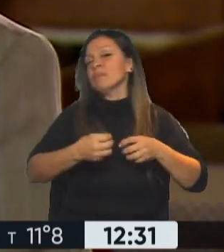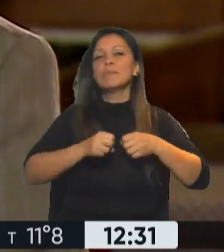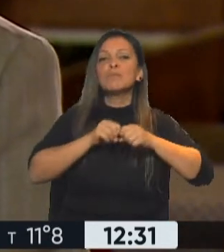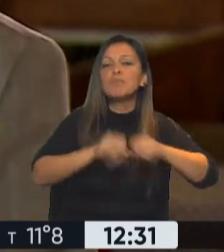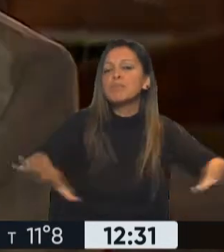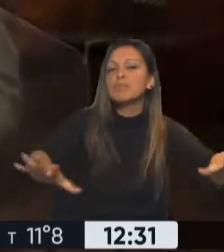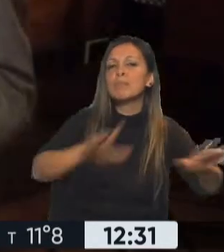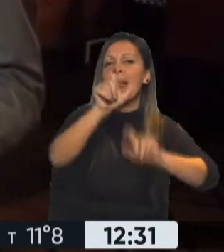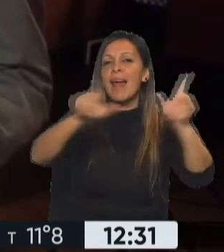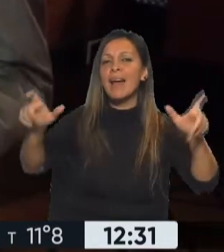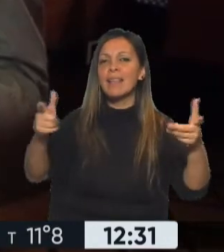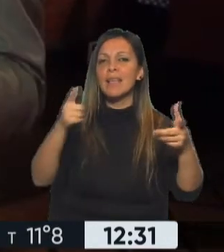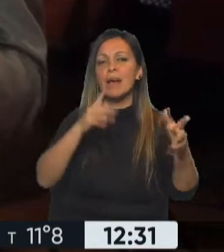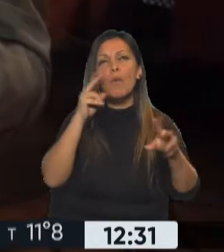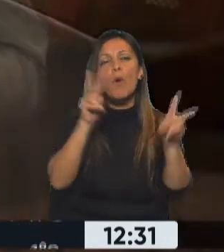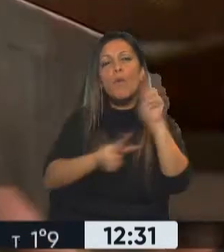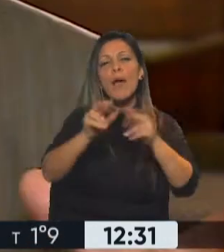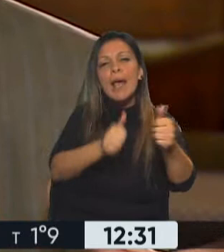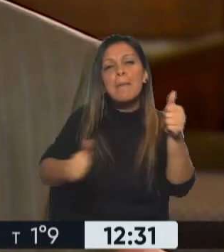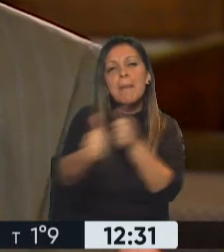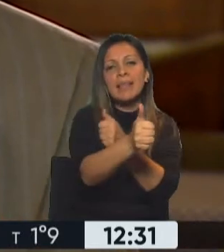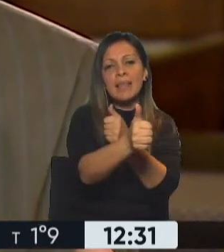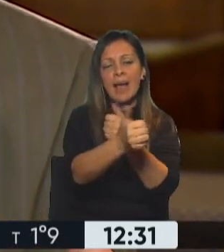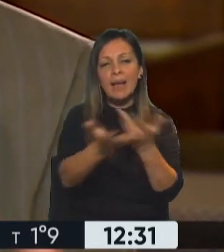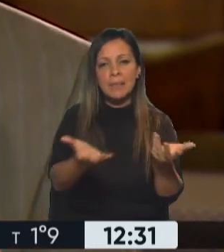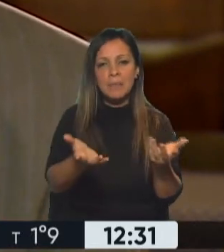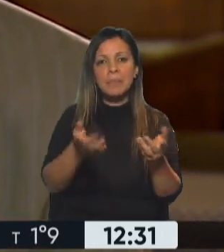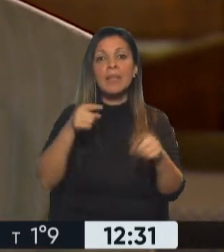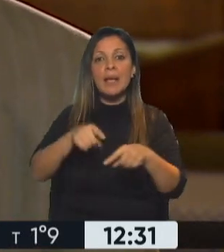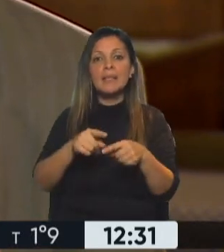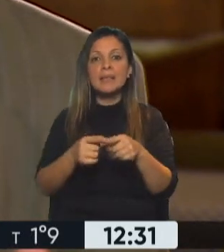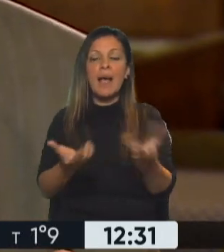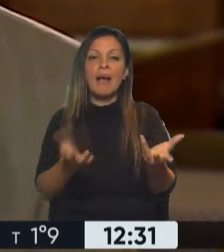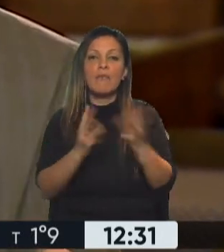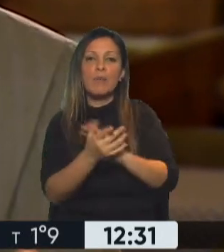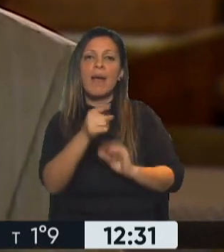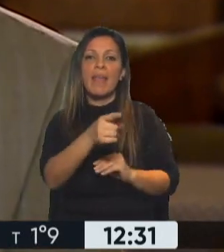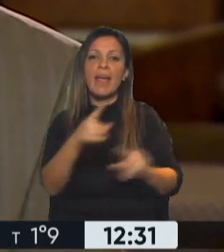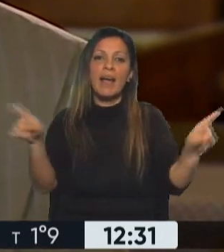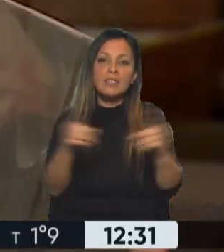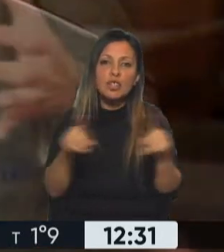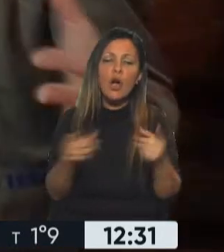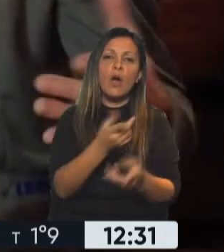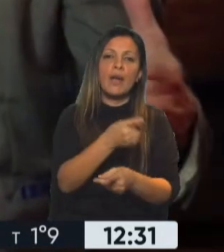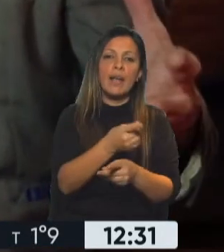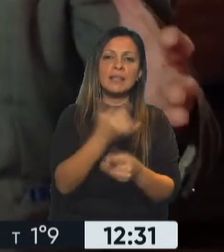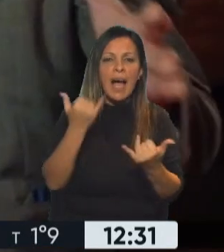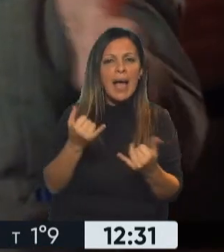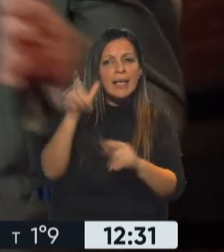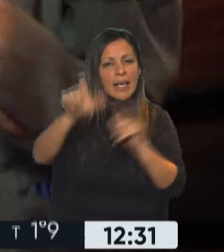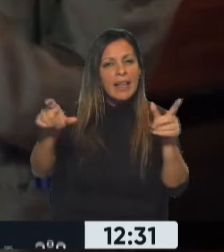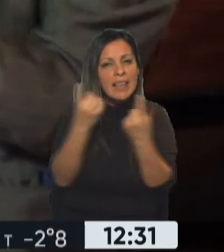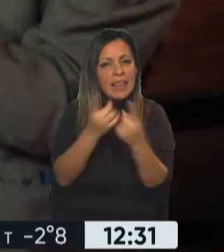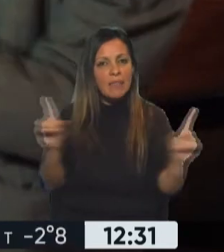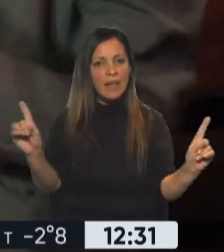tanto buscamos, ¿no? Entonces creo que en esta elección de canciones hay gente muy diferente y a la vez hay algo